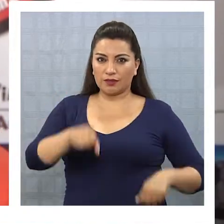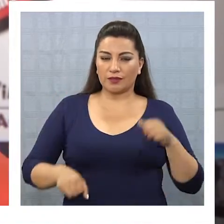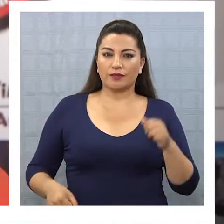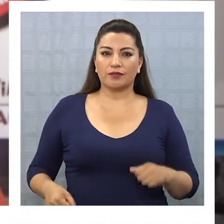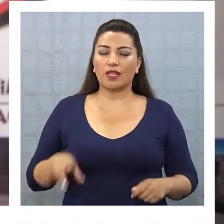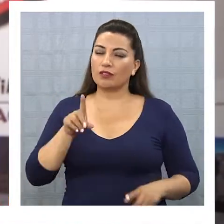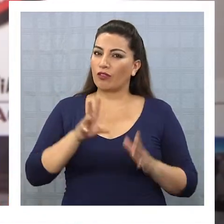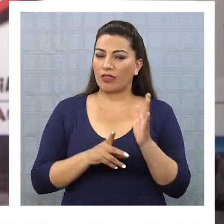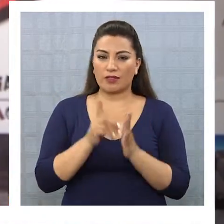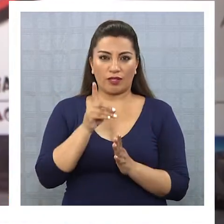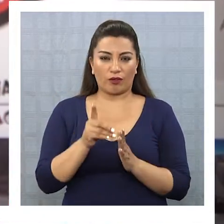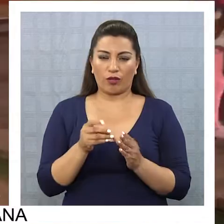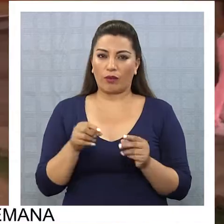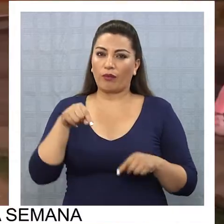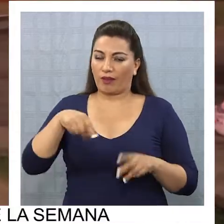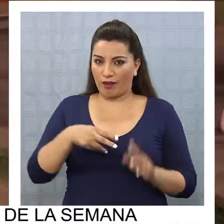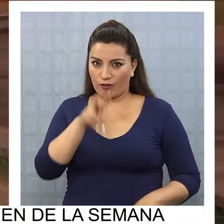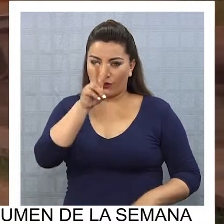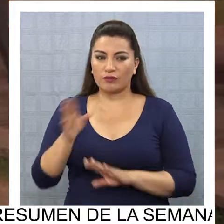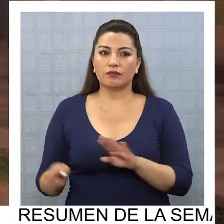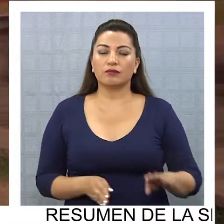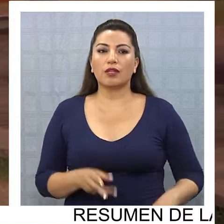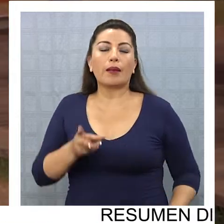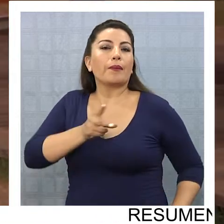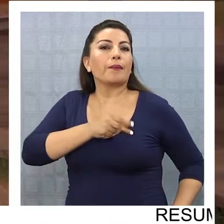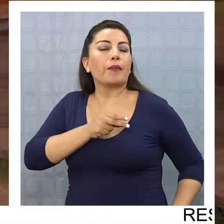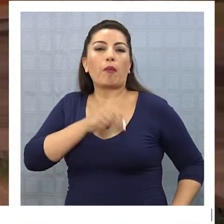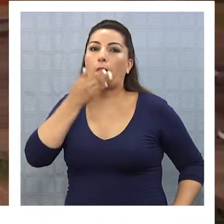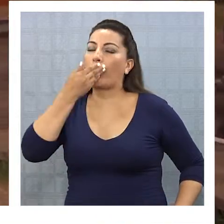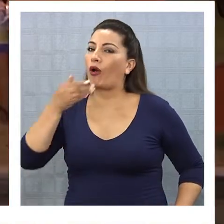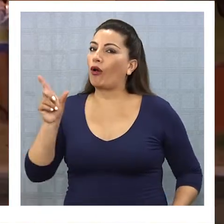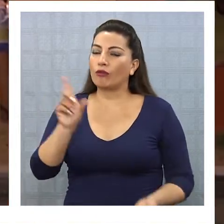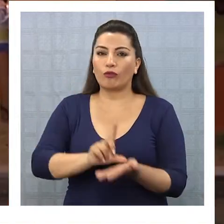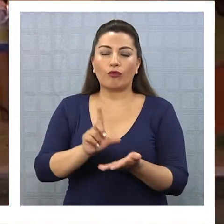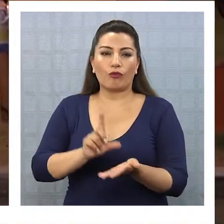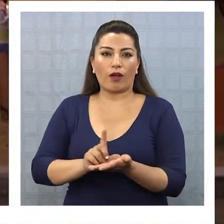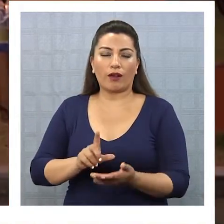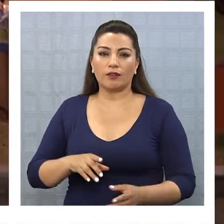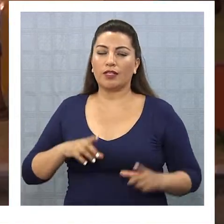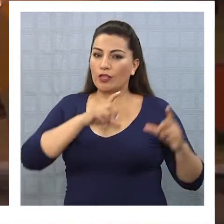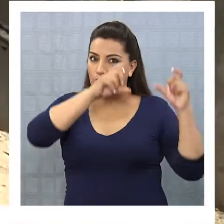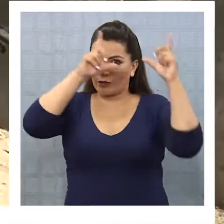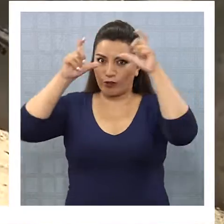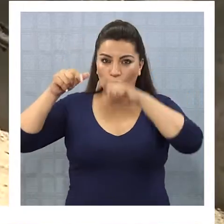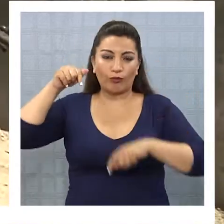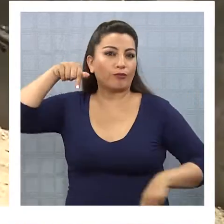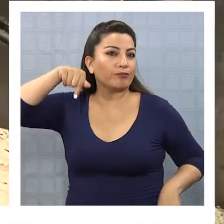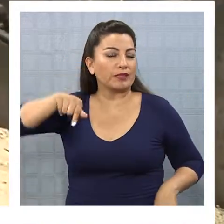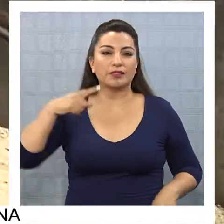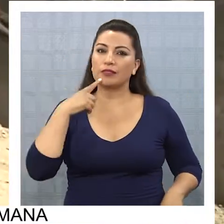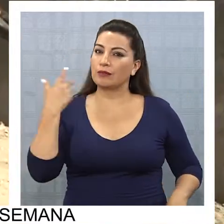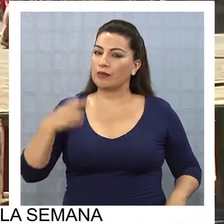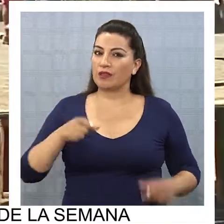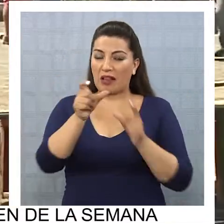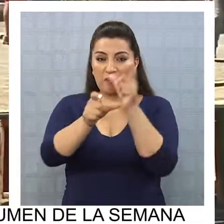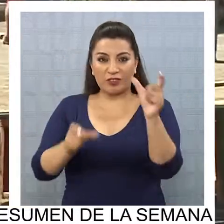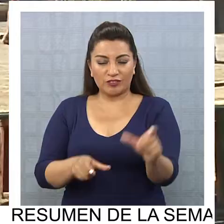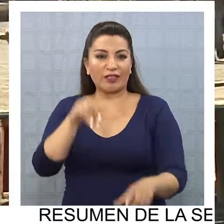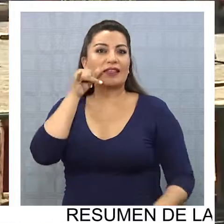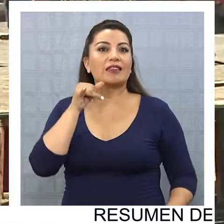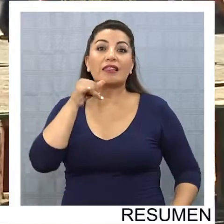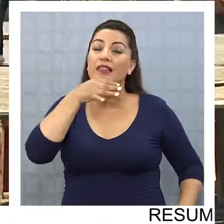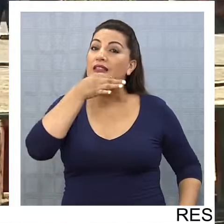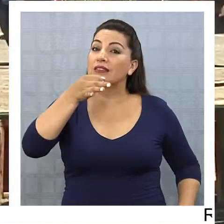que desarrollamos dentro de toda esta parte. La nominación como mejor destino de turismo-aventura es relevante, según los actores del sector,